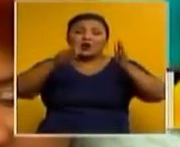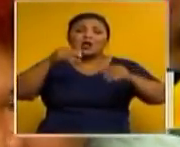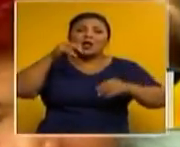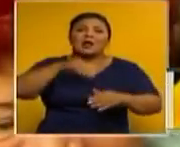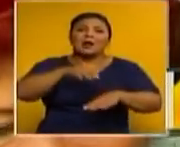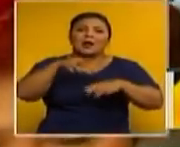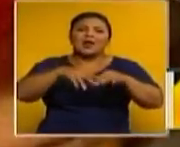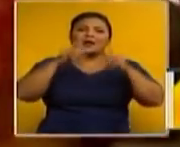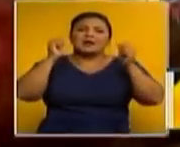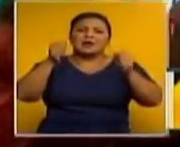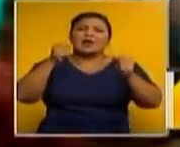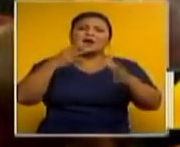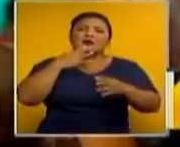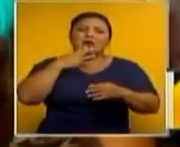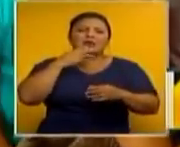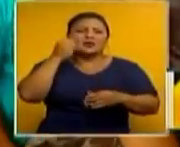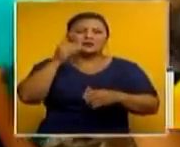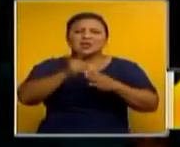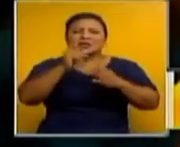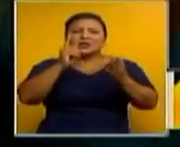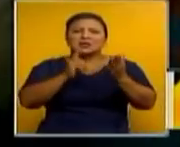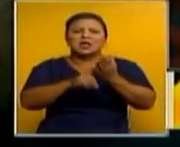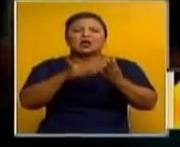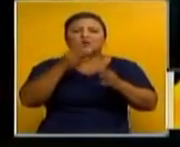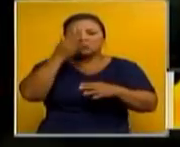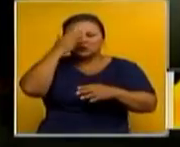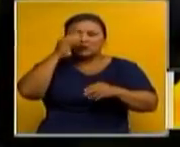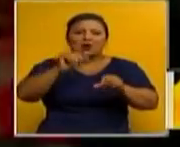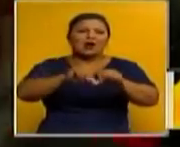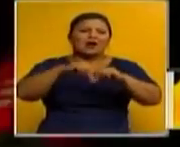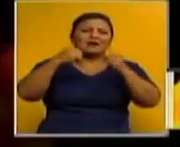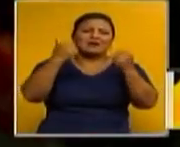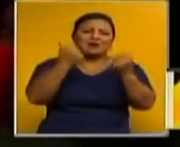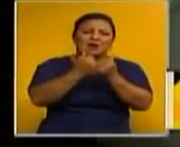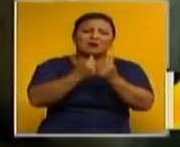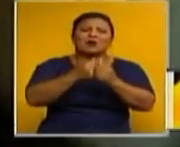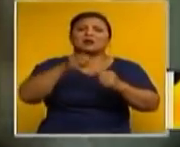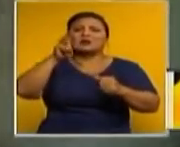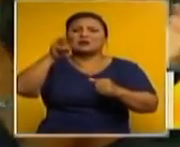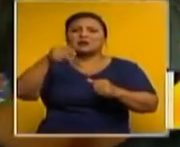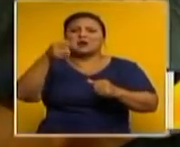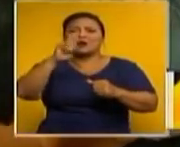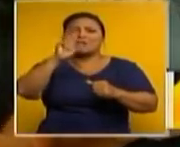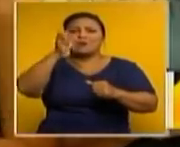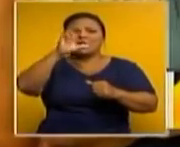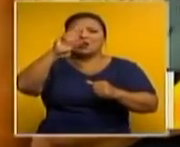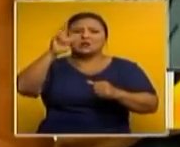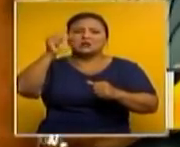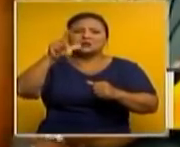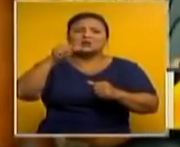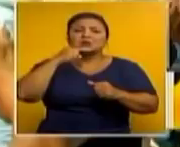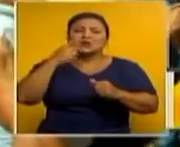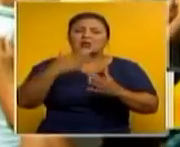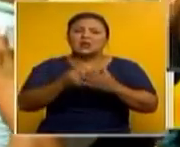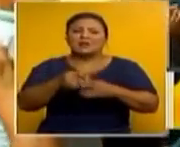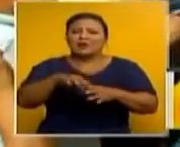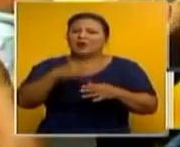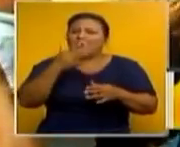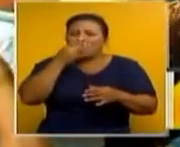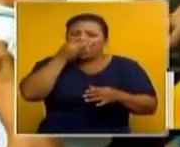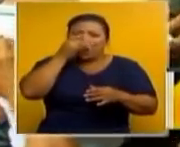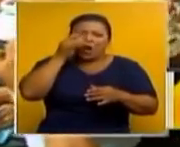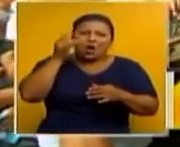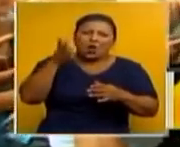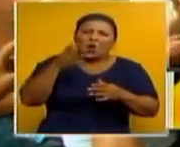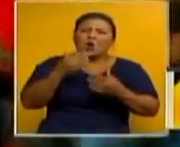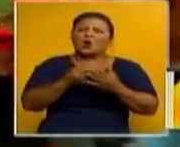Rendón para respaldar la denuncia impuesta por las asambleístas Marcela Guiñaga y Sofía Espín por delito de odio,